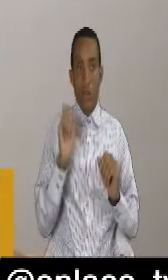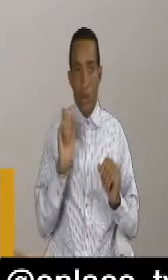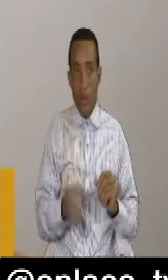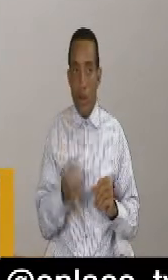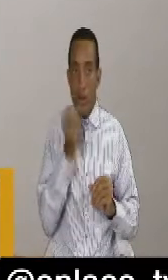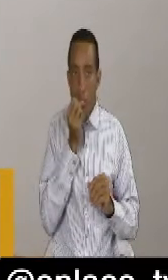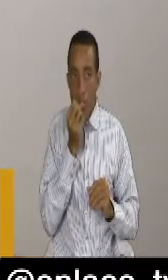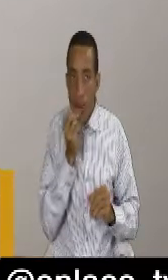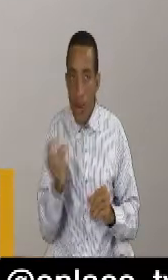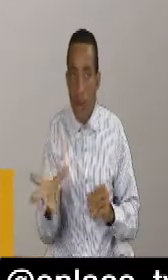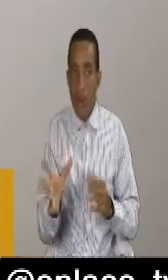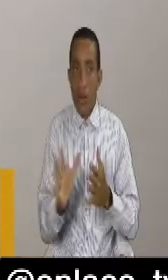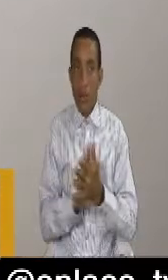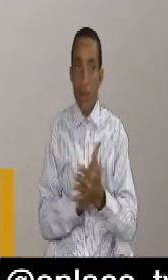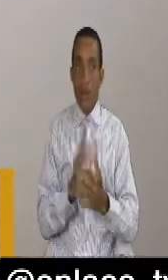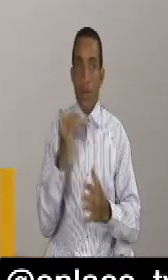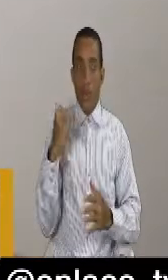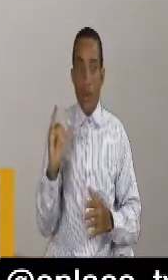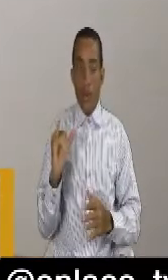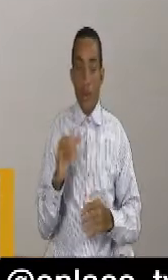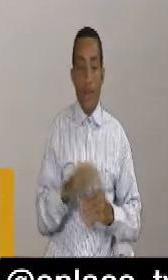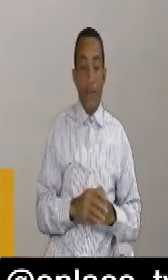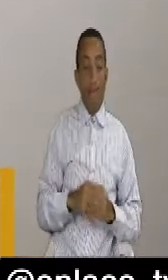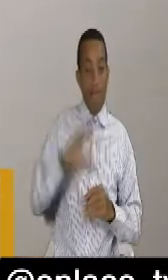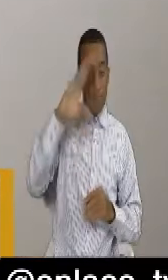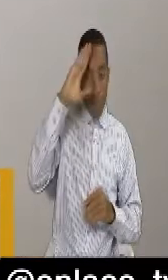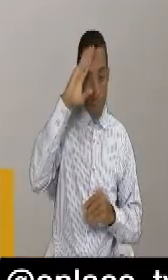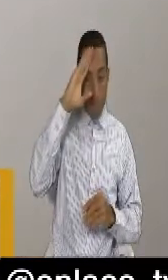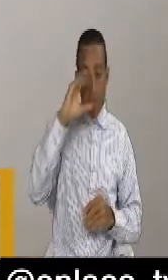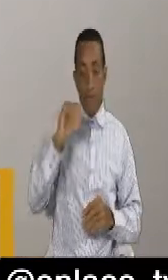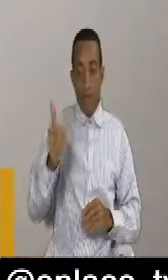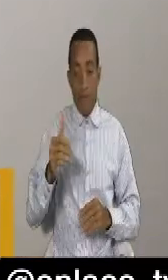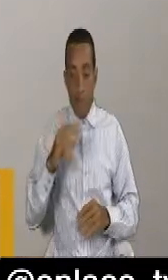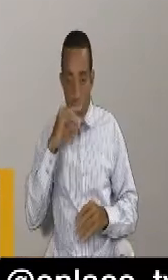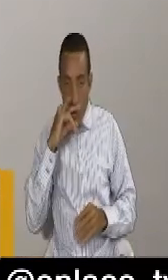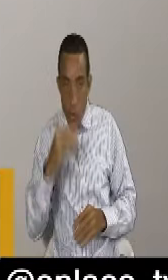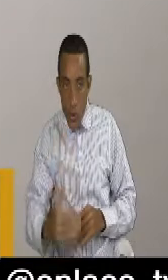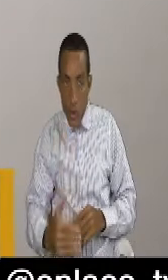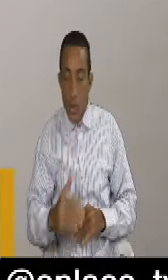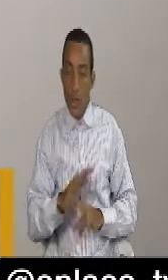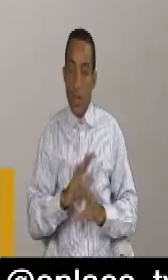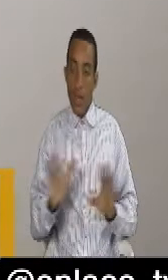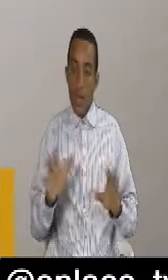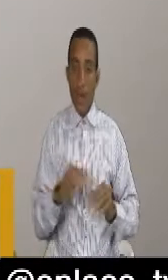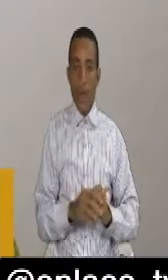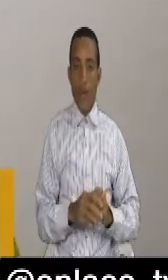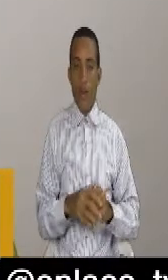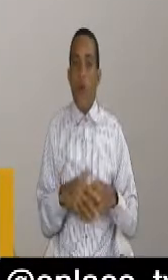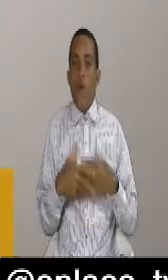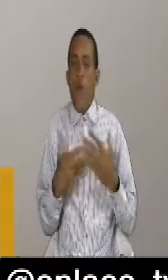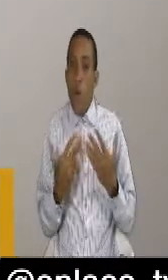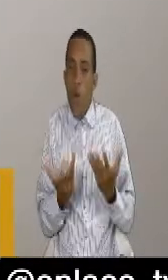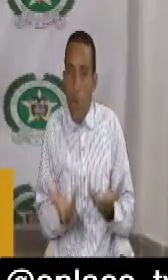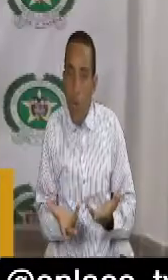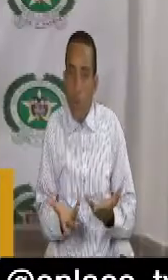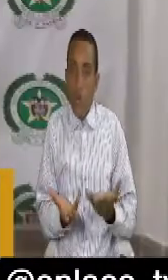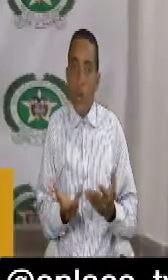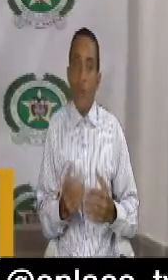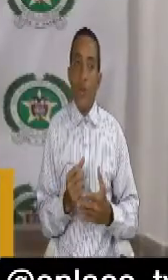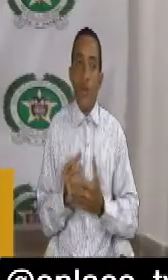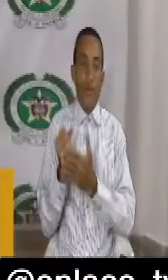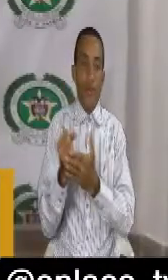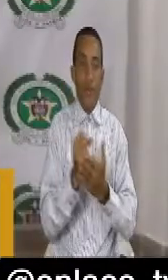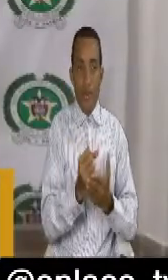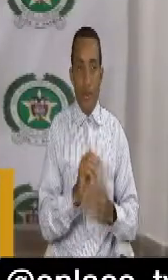Ya con nuestra Policía de Infancia y Adolescencia, pues tomamos contacto y realizamos el procedimiento como. En otro